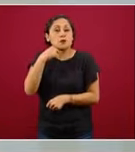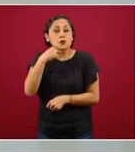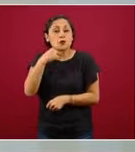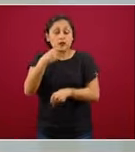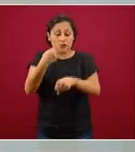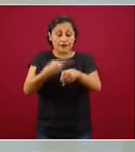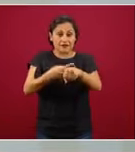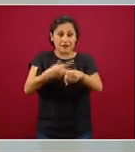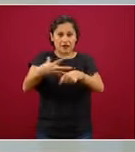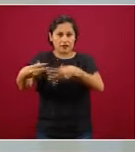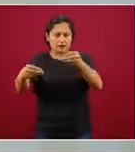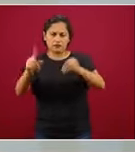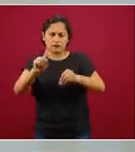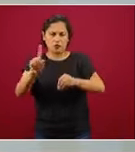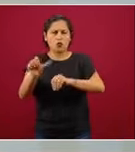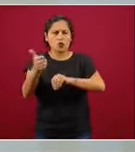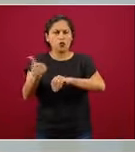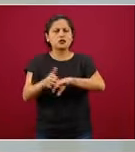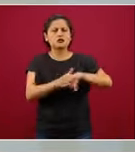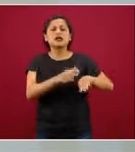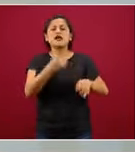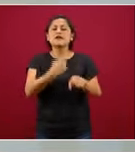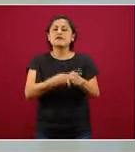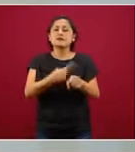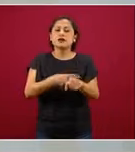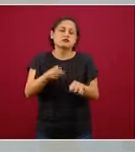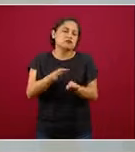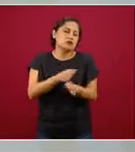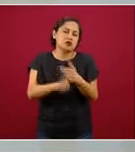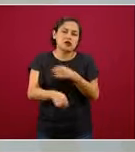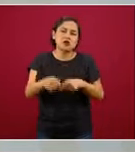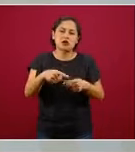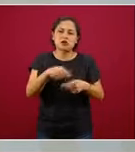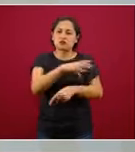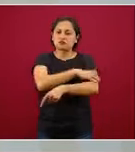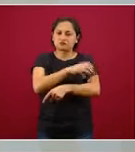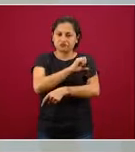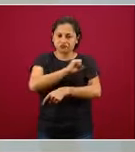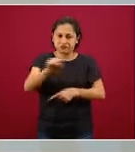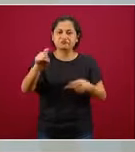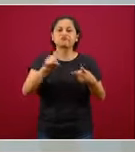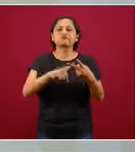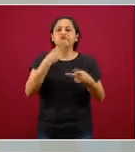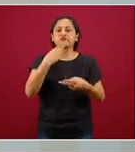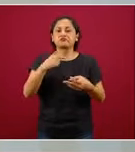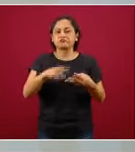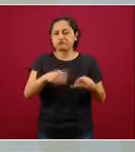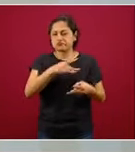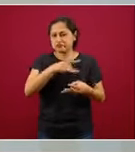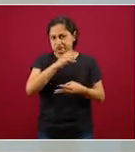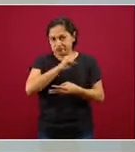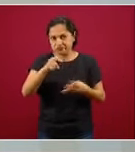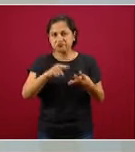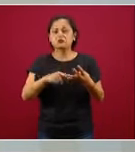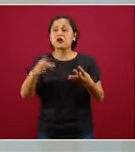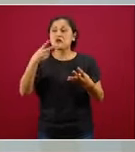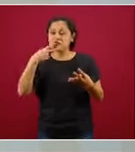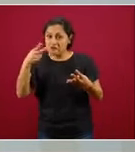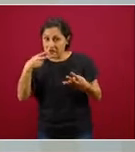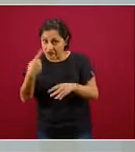transmisibles, son las enfermedades crónicas, diabetes, hipertensión, enfermedad pulmonar crónica, relacionada principalmente con el tabaquismo,